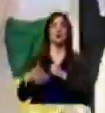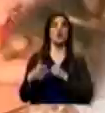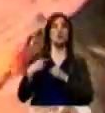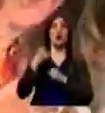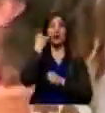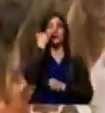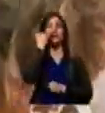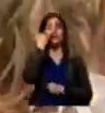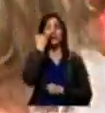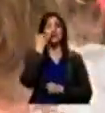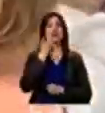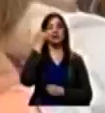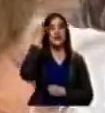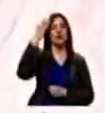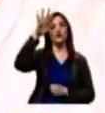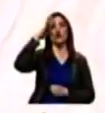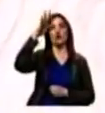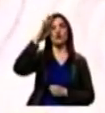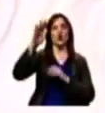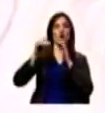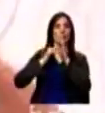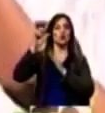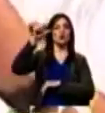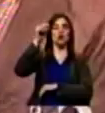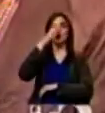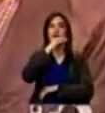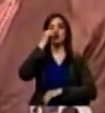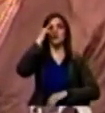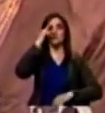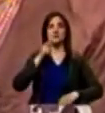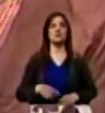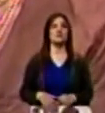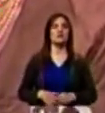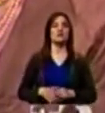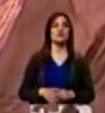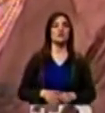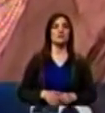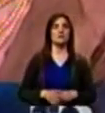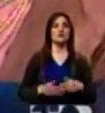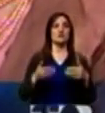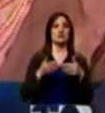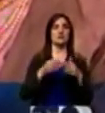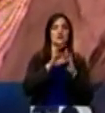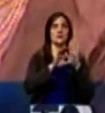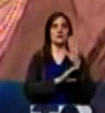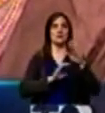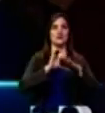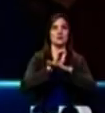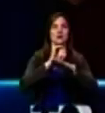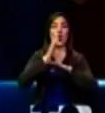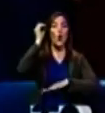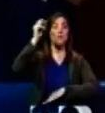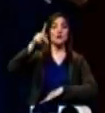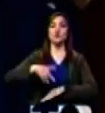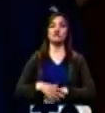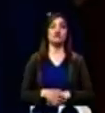los indígenas sus diferencias con el gobierno de Rafael Correa. Que yo sepa, no hay delito de opinión en la Constitución ecuatoriana.